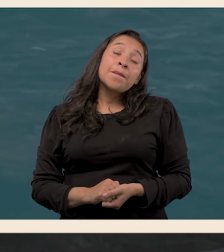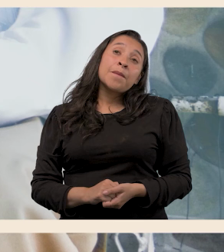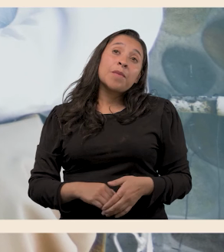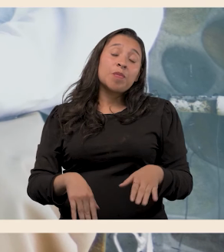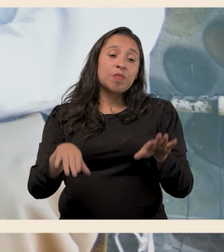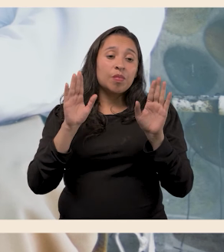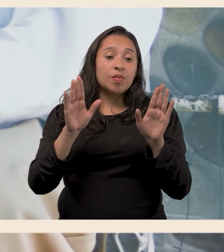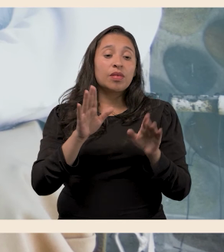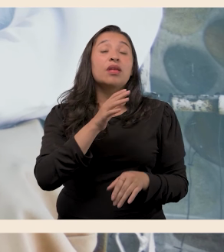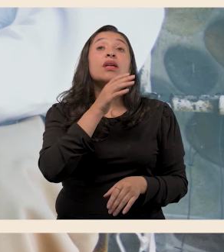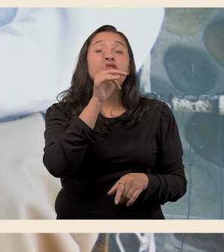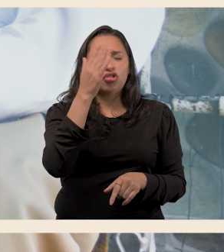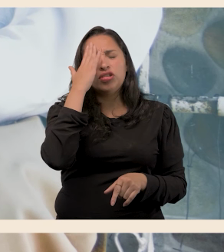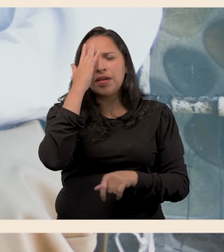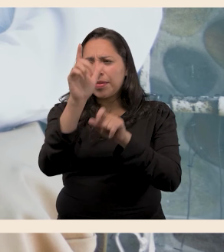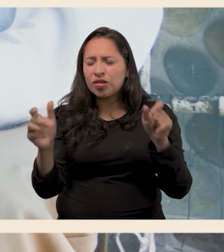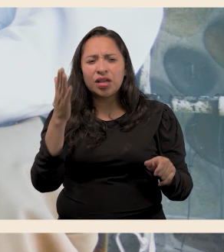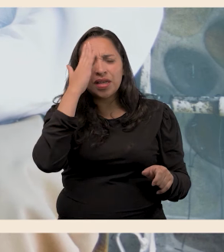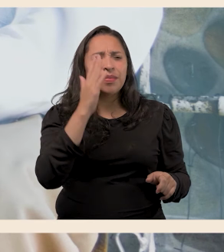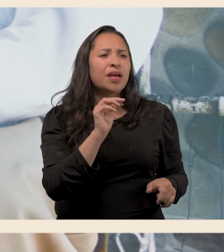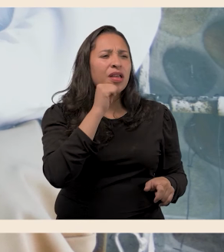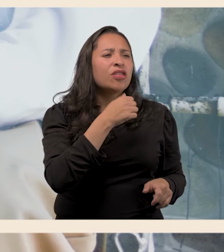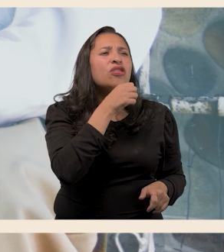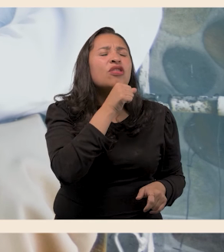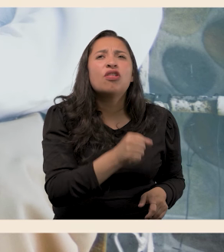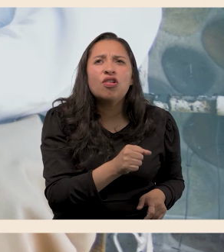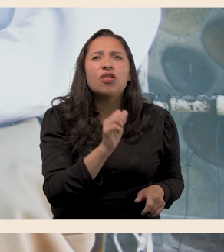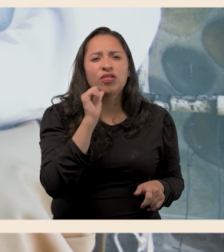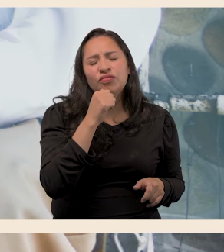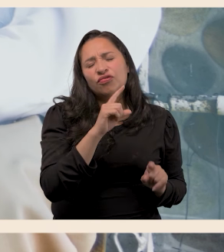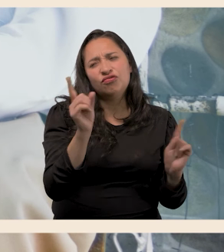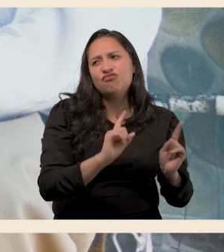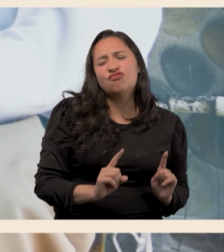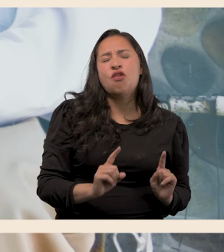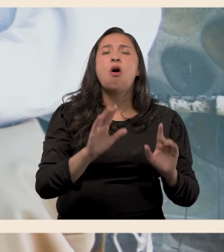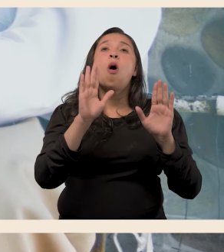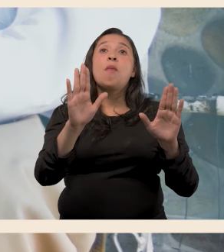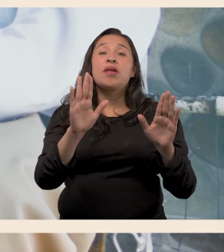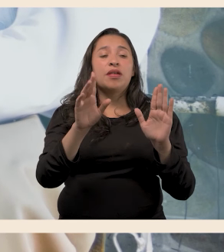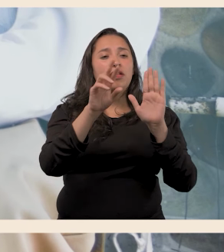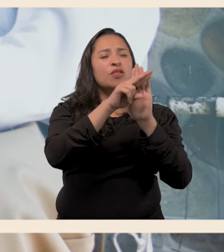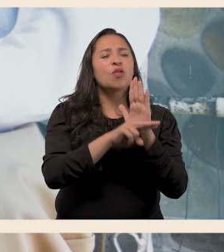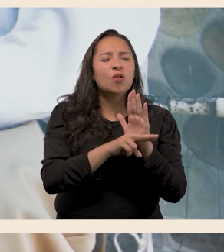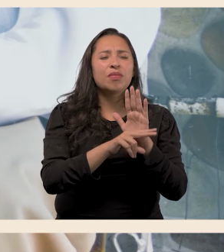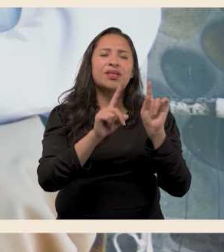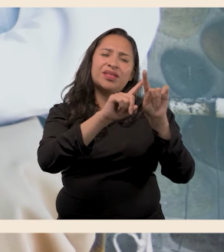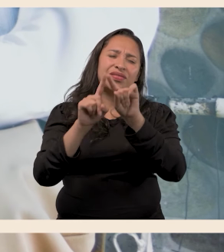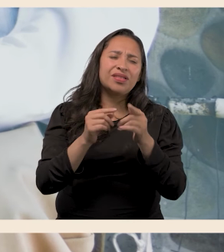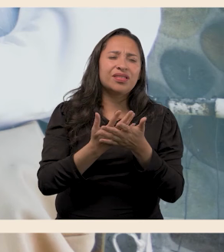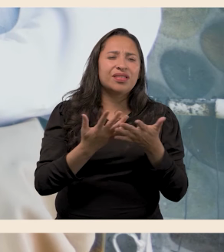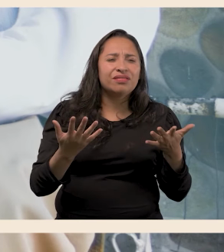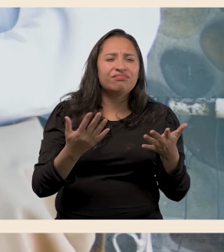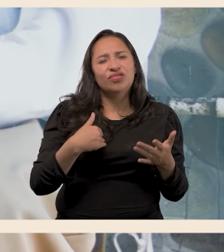¿No habrá alguien que le duela lo que el viejito ha sufrido? ¿Que plantea una política diferente a las que ha habido? Comisión de la Verdad, yo solamente